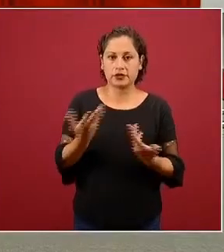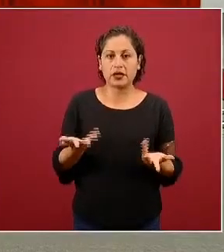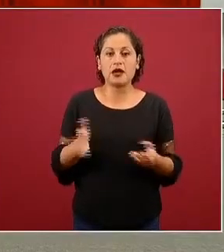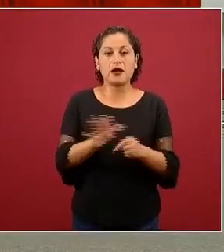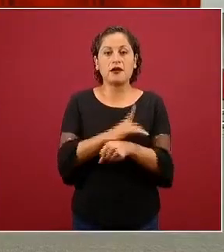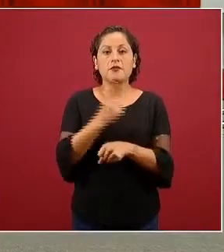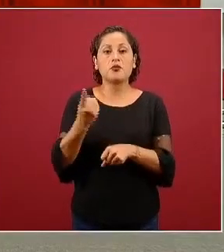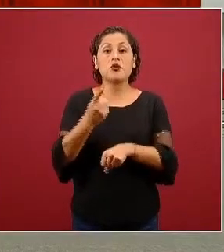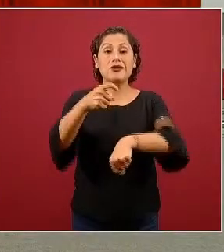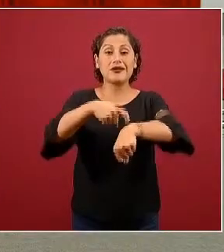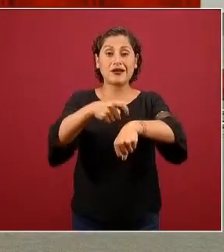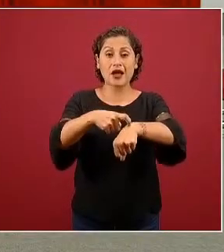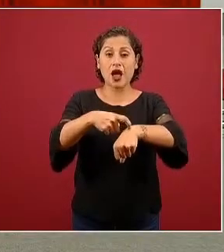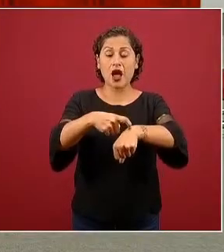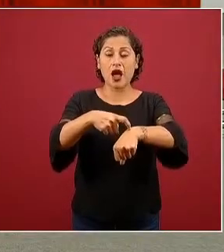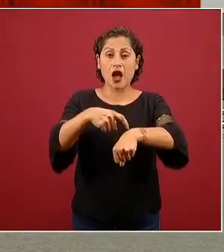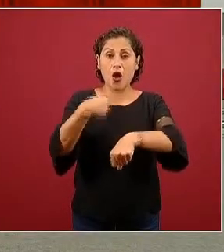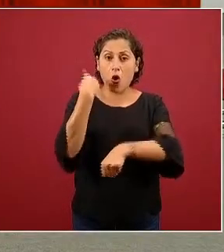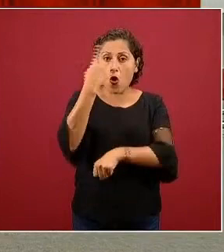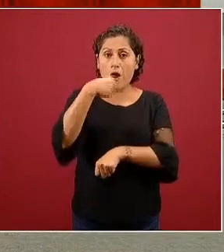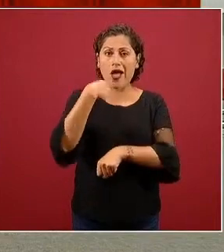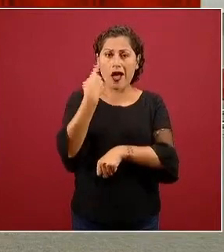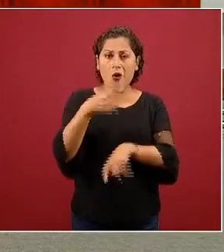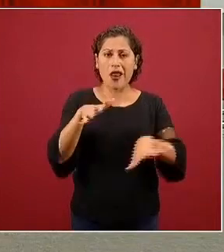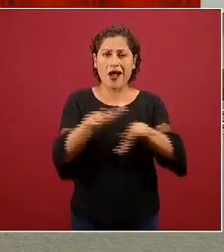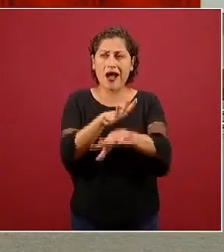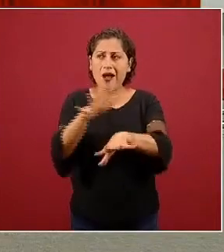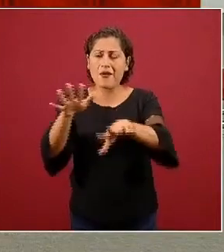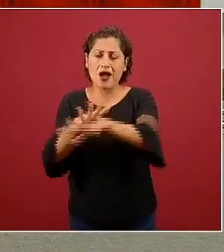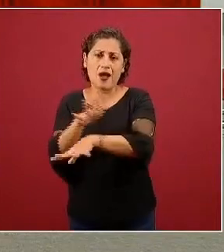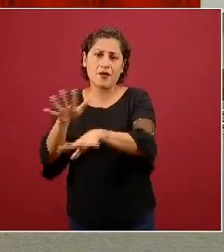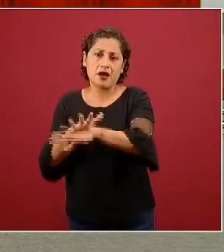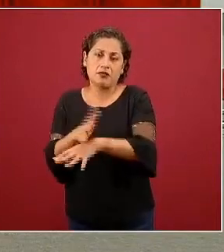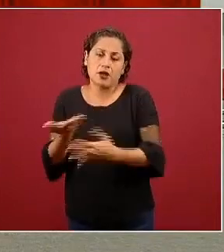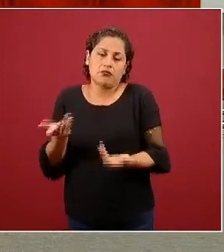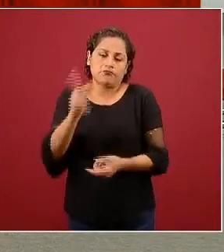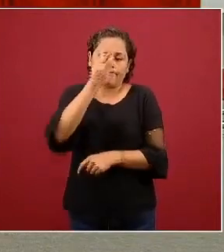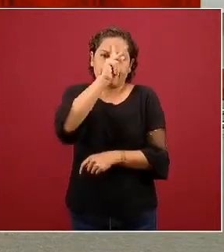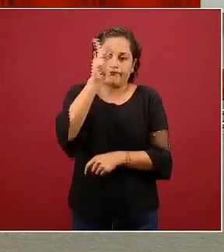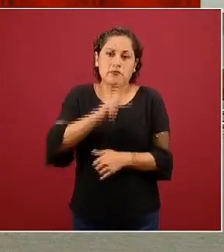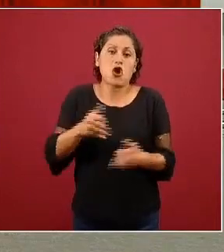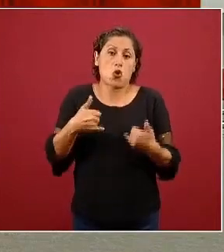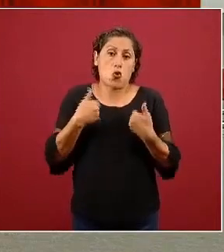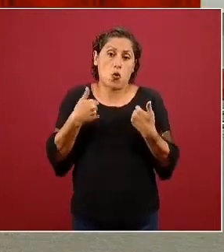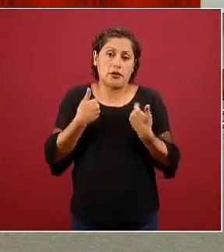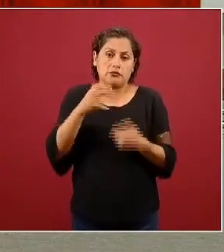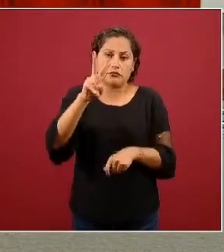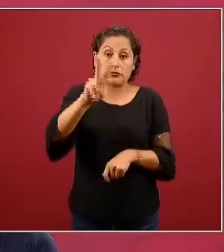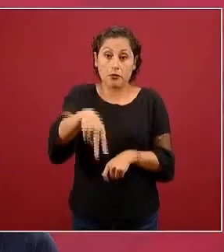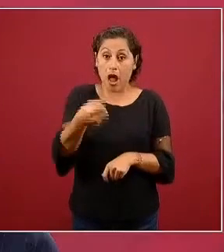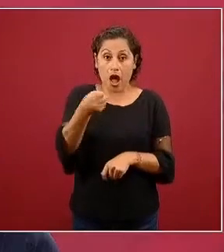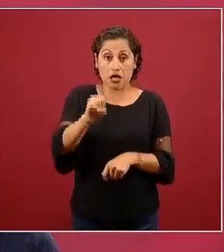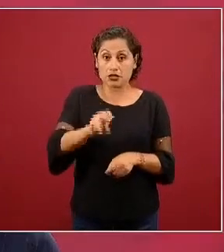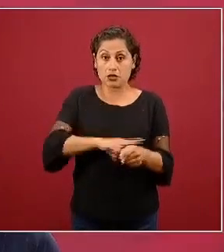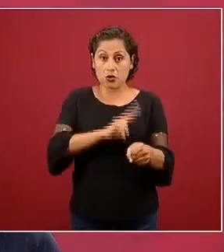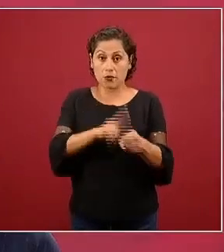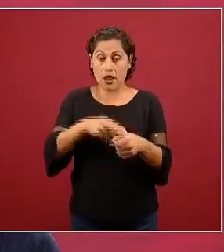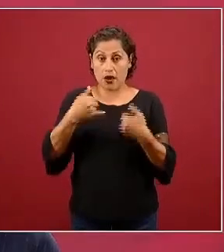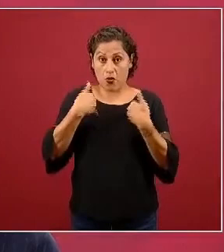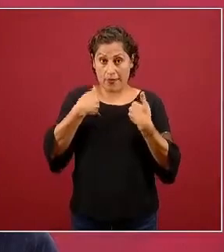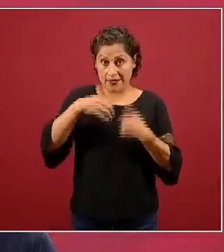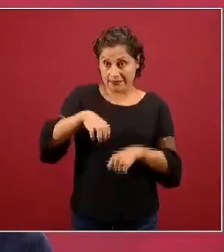de sueño-vigilia, y no se diga en el adolescente. El adolescente de por sí pasa por una etapa